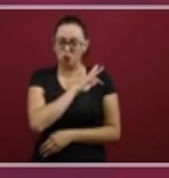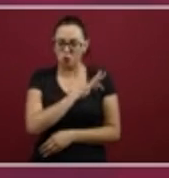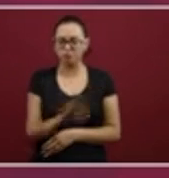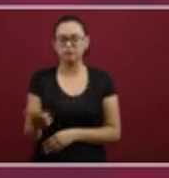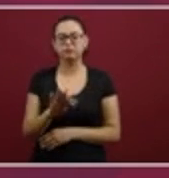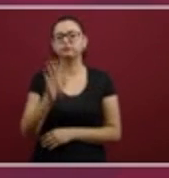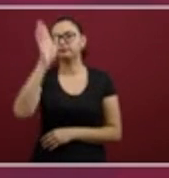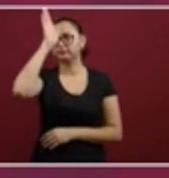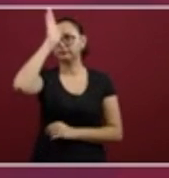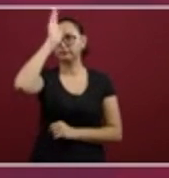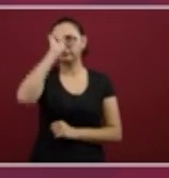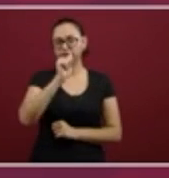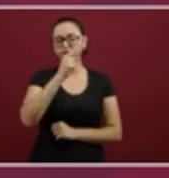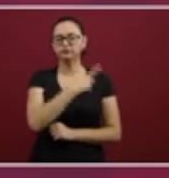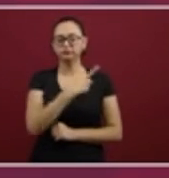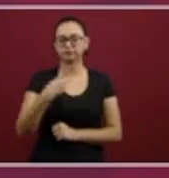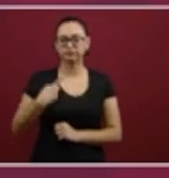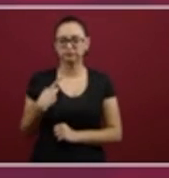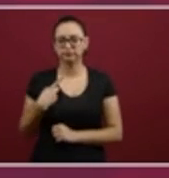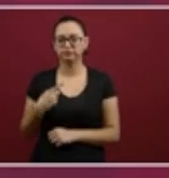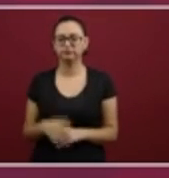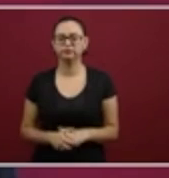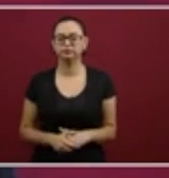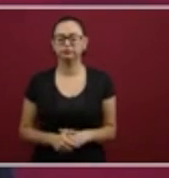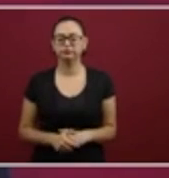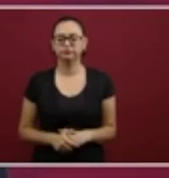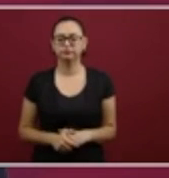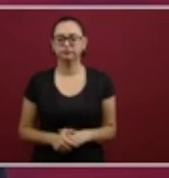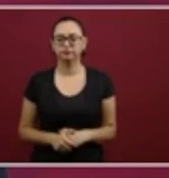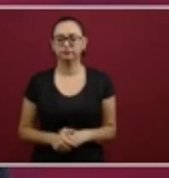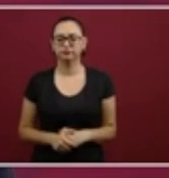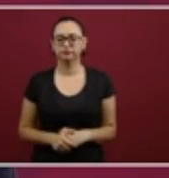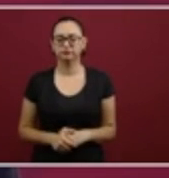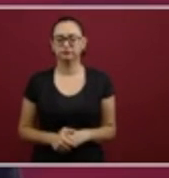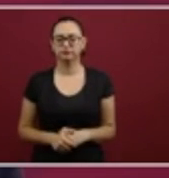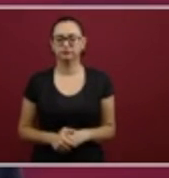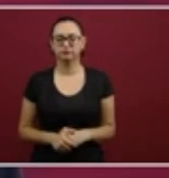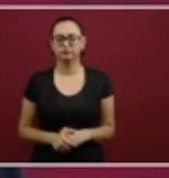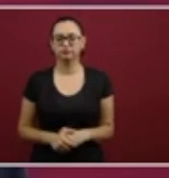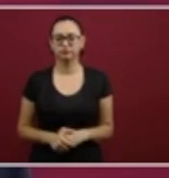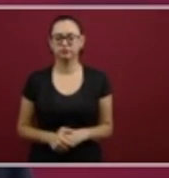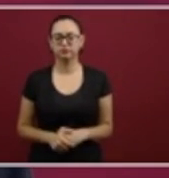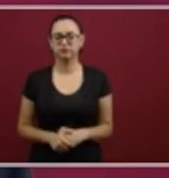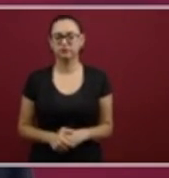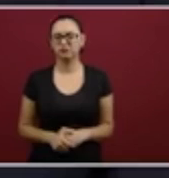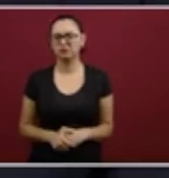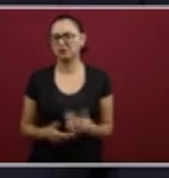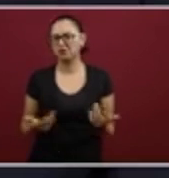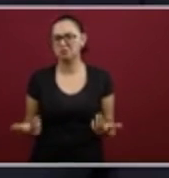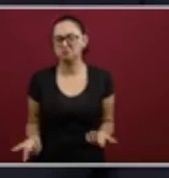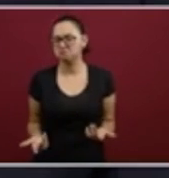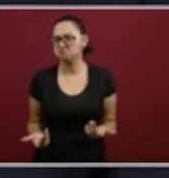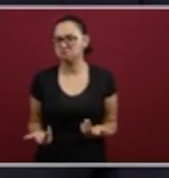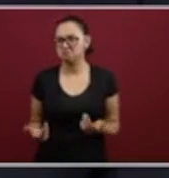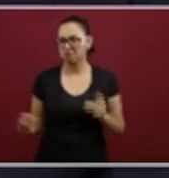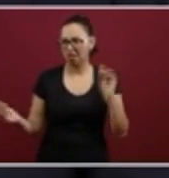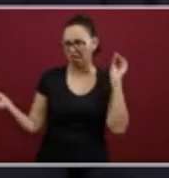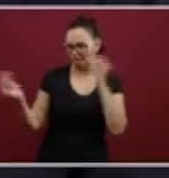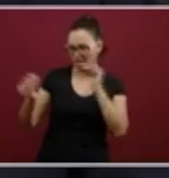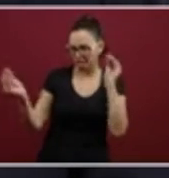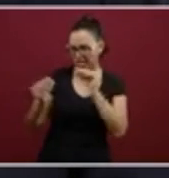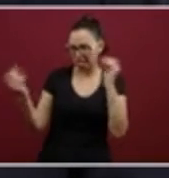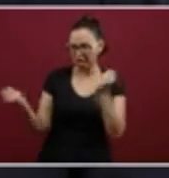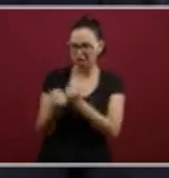acuerdo y no hay diferencias con la CENTE, porque es